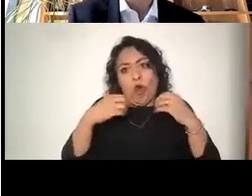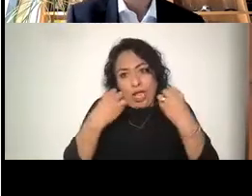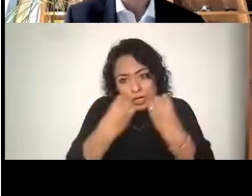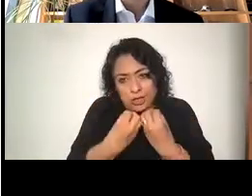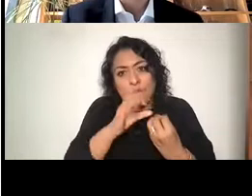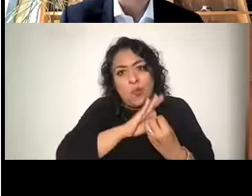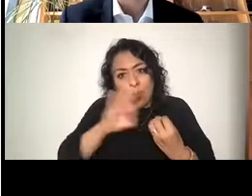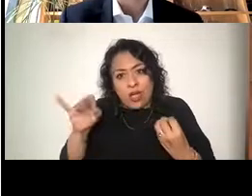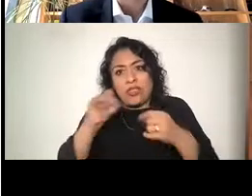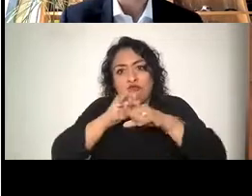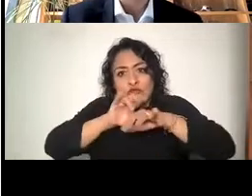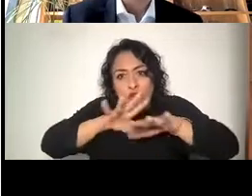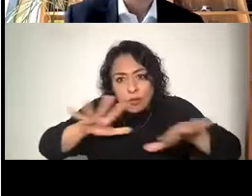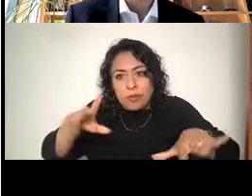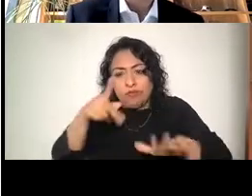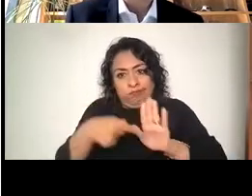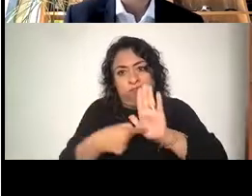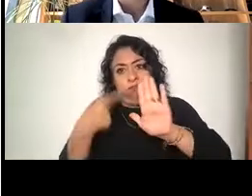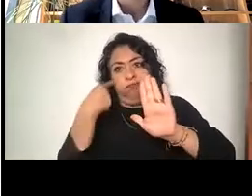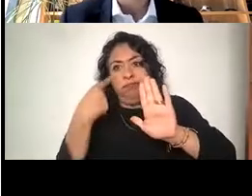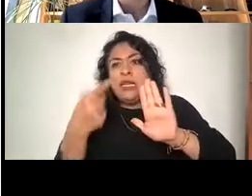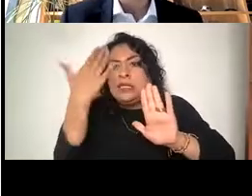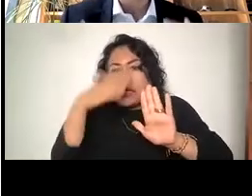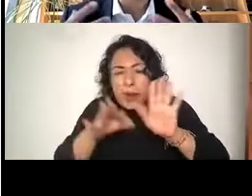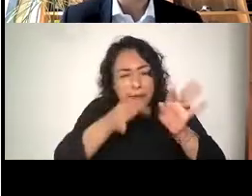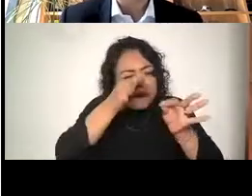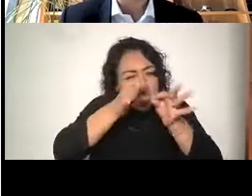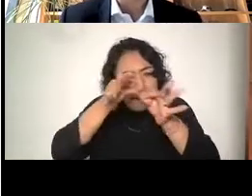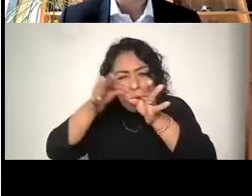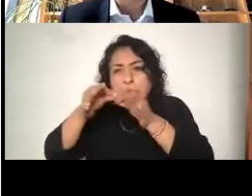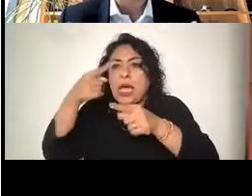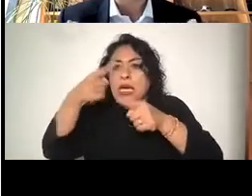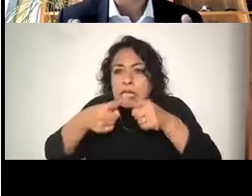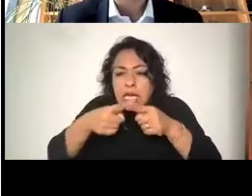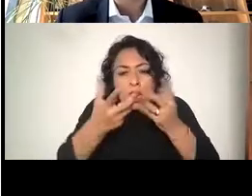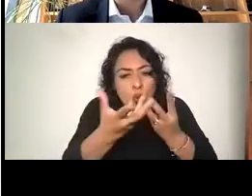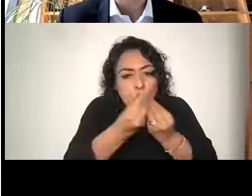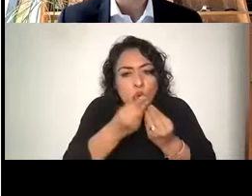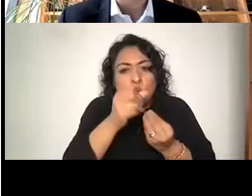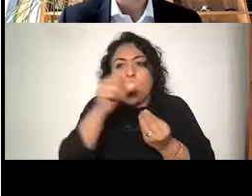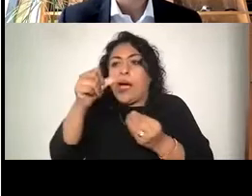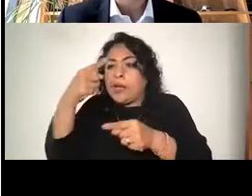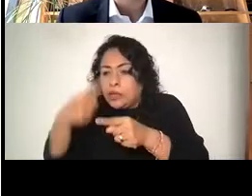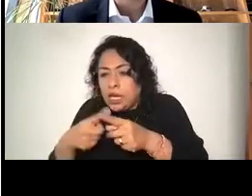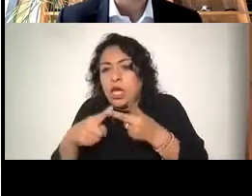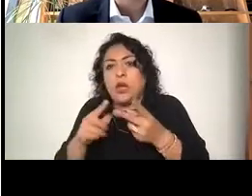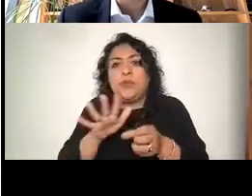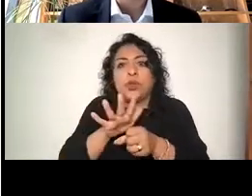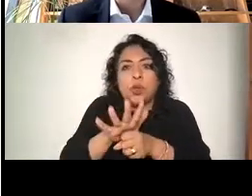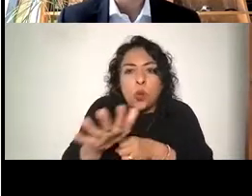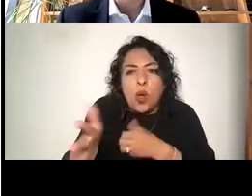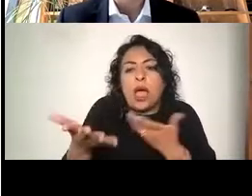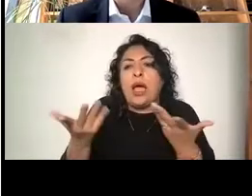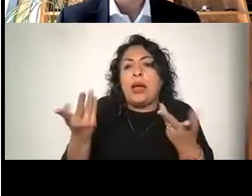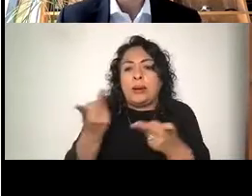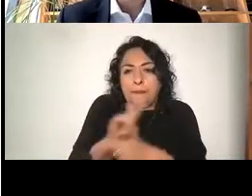generar sus propios datos, sepa exactamente con quiénes trabaja, para quiénes trabaja, cuál es el tipo de efecto que